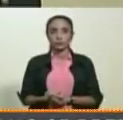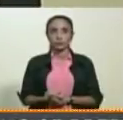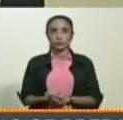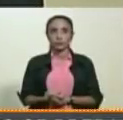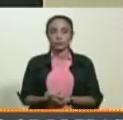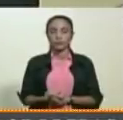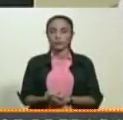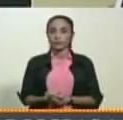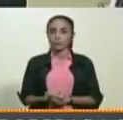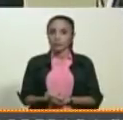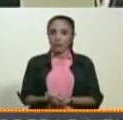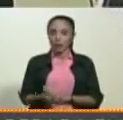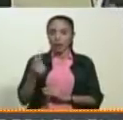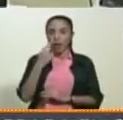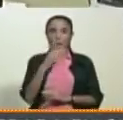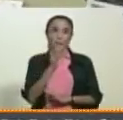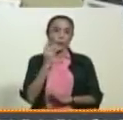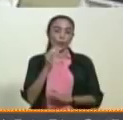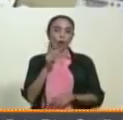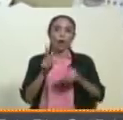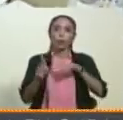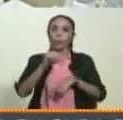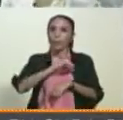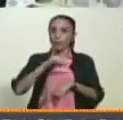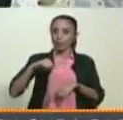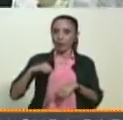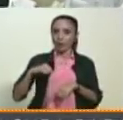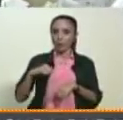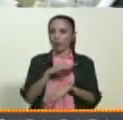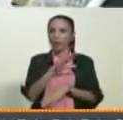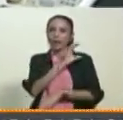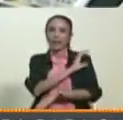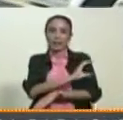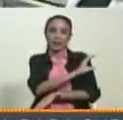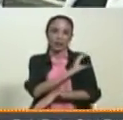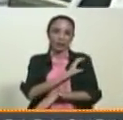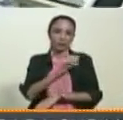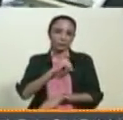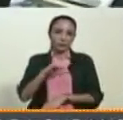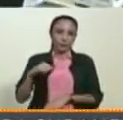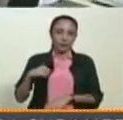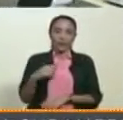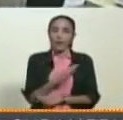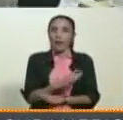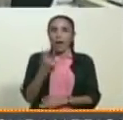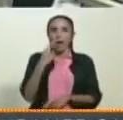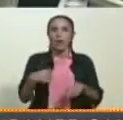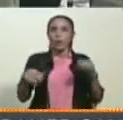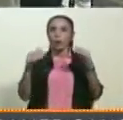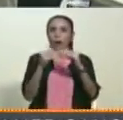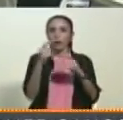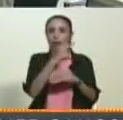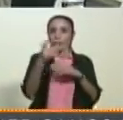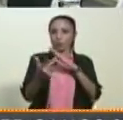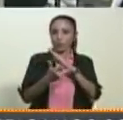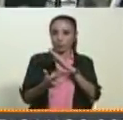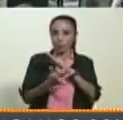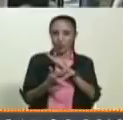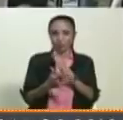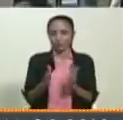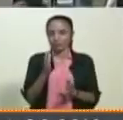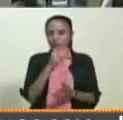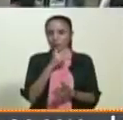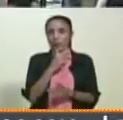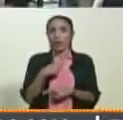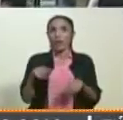habrá centro privado que tenga estos niveles de equipamiento tecnológico y más allá, la calidad